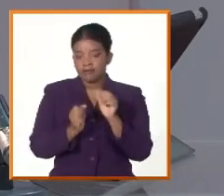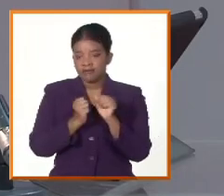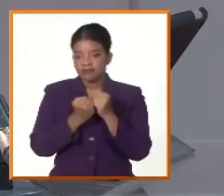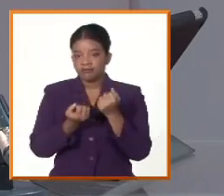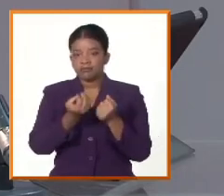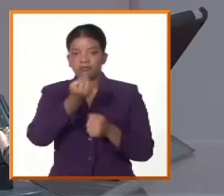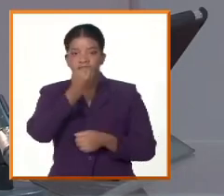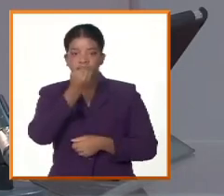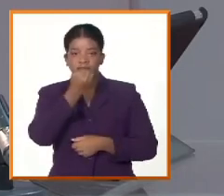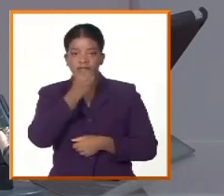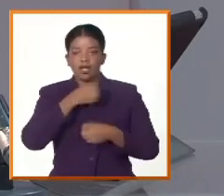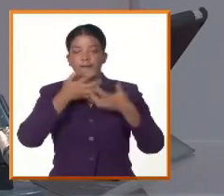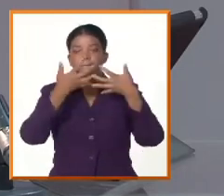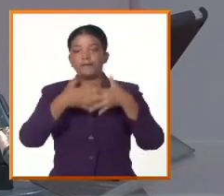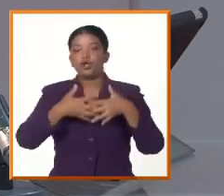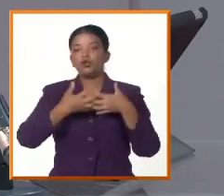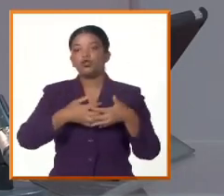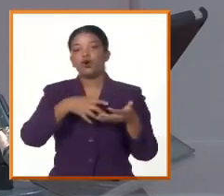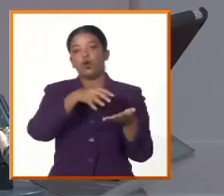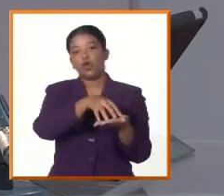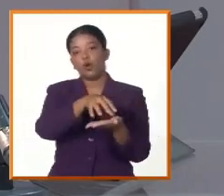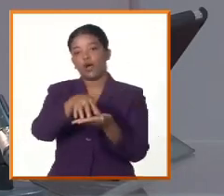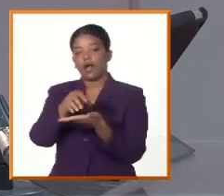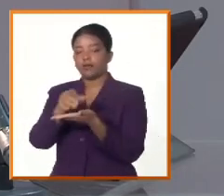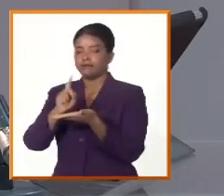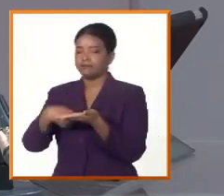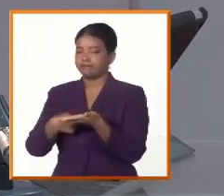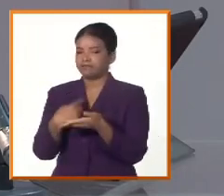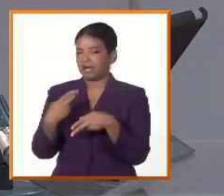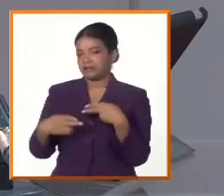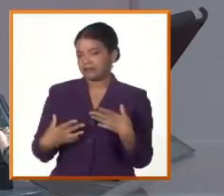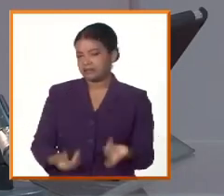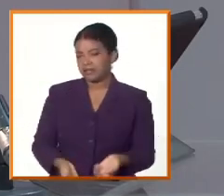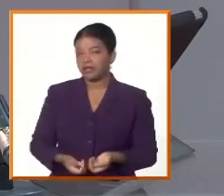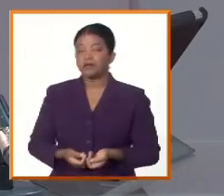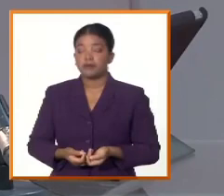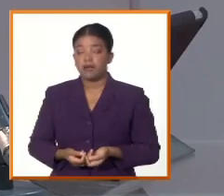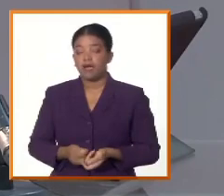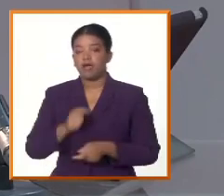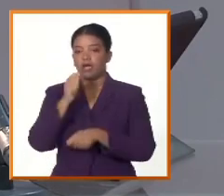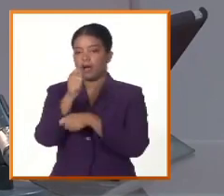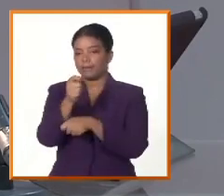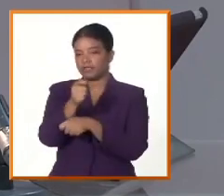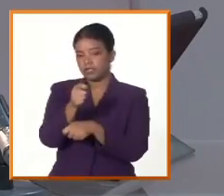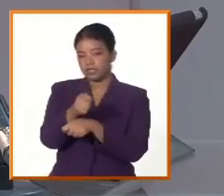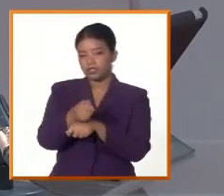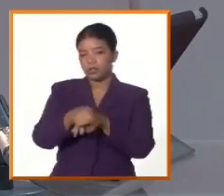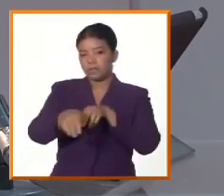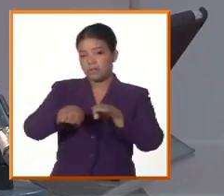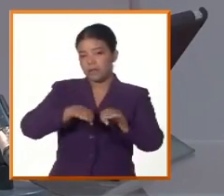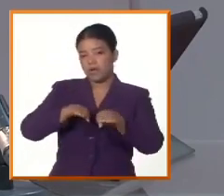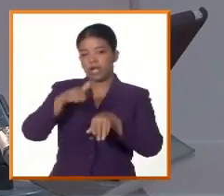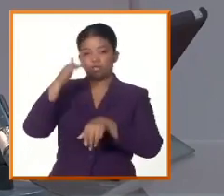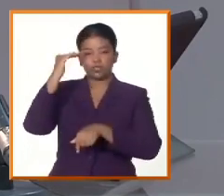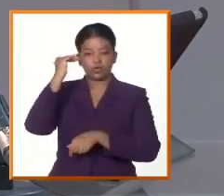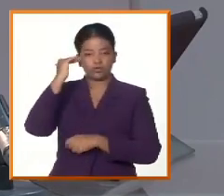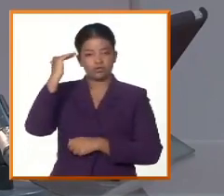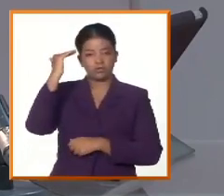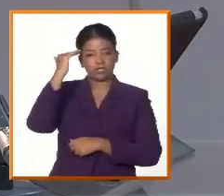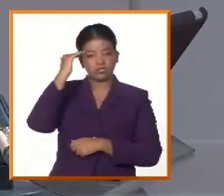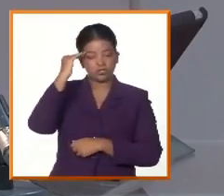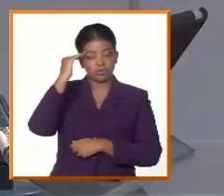productores locales la capacitación la preparación en el cicco completo desde la idea